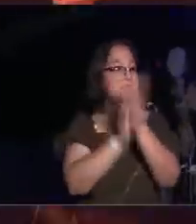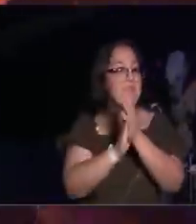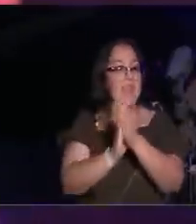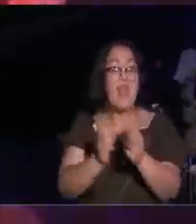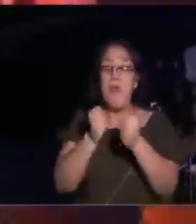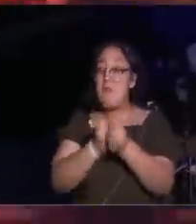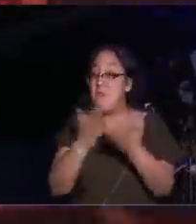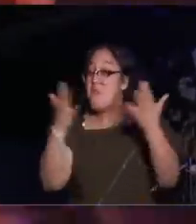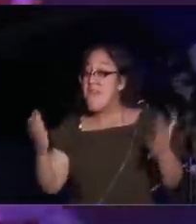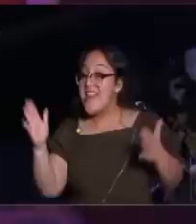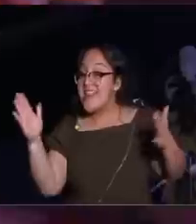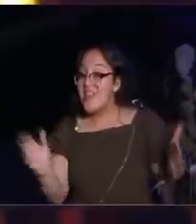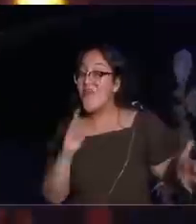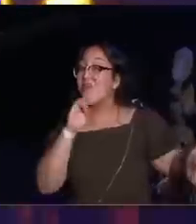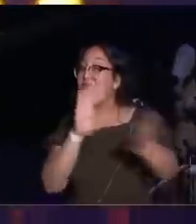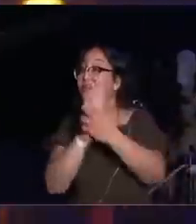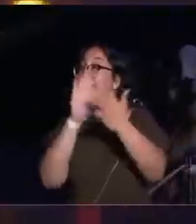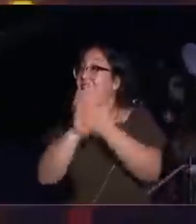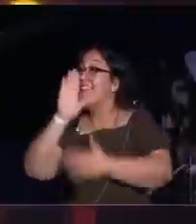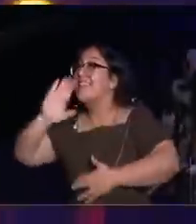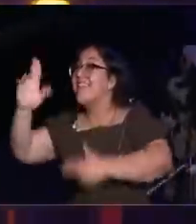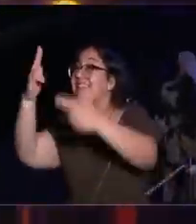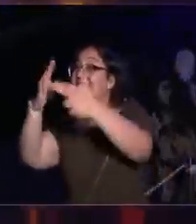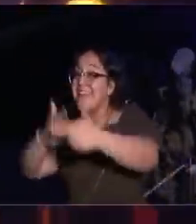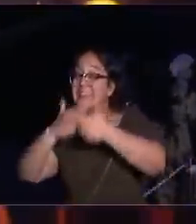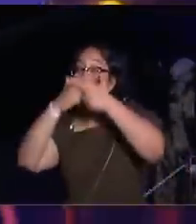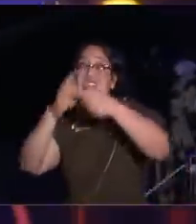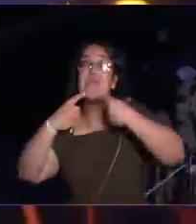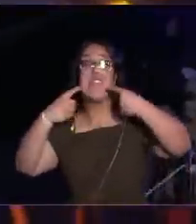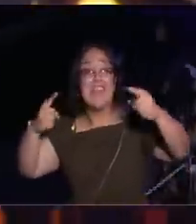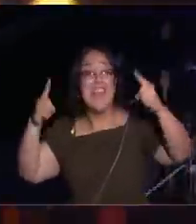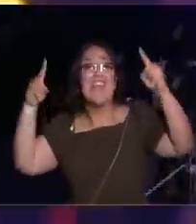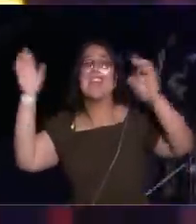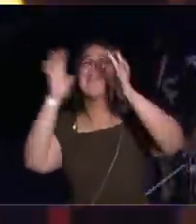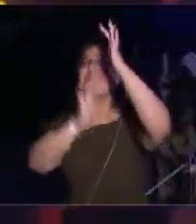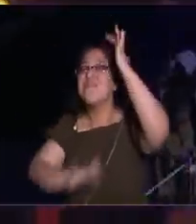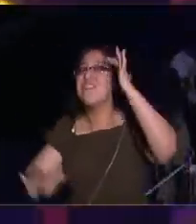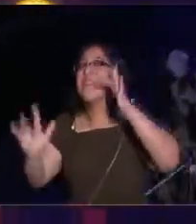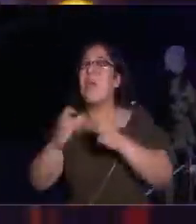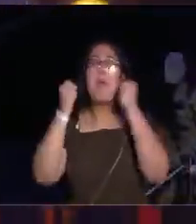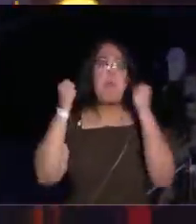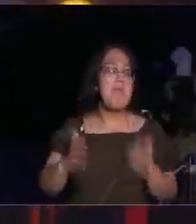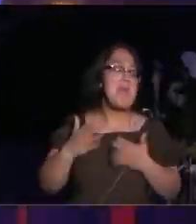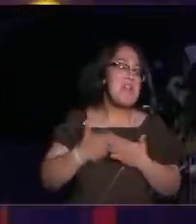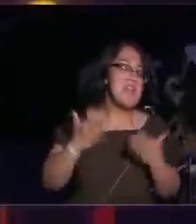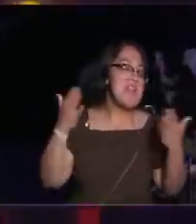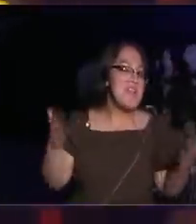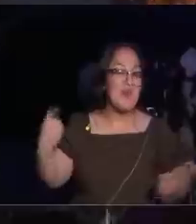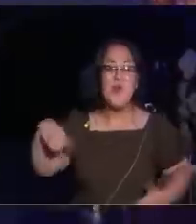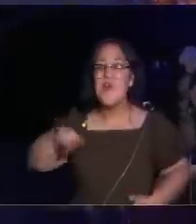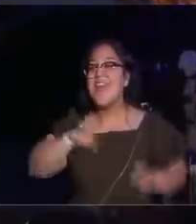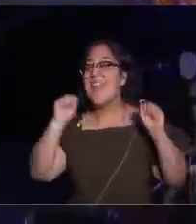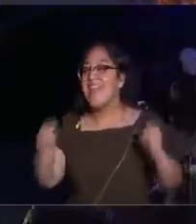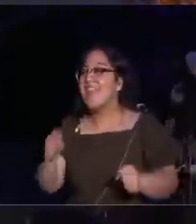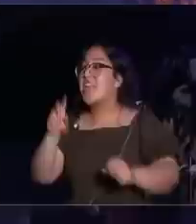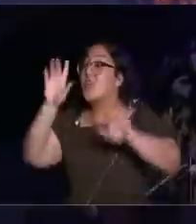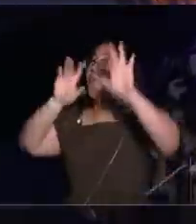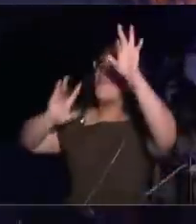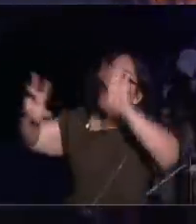Muchas formas de alabar su nombre y de exaltarte, oh Jehová. Hay muchas formas